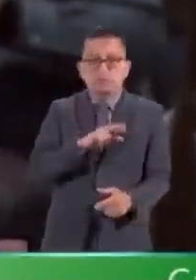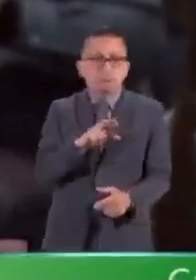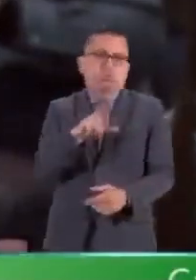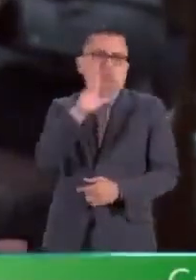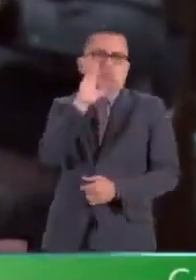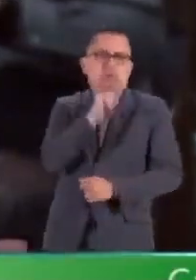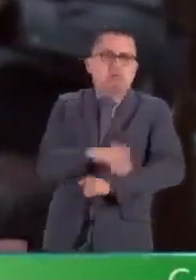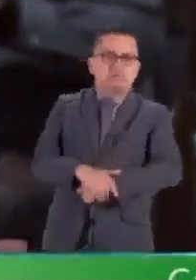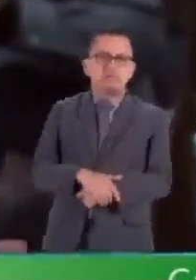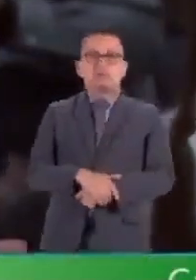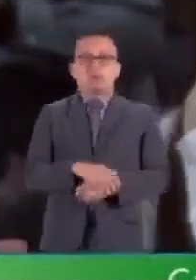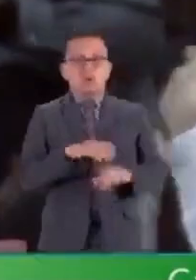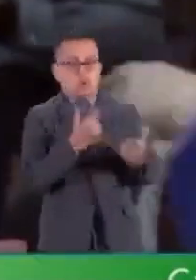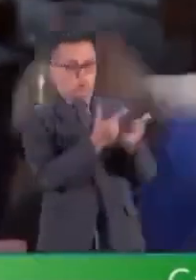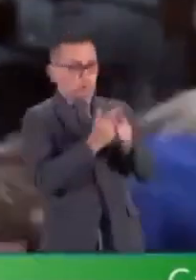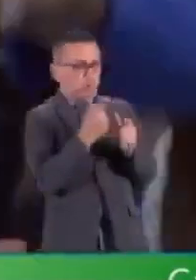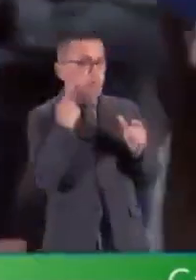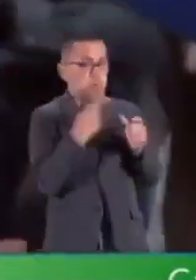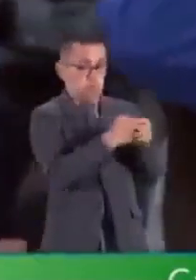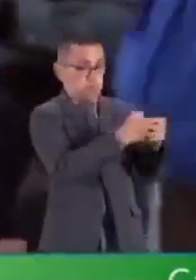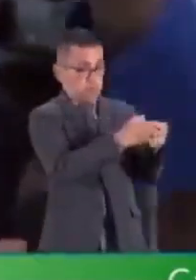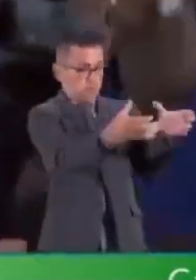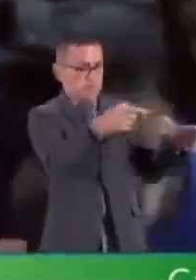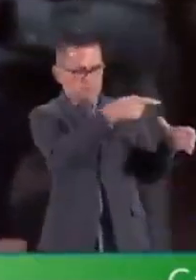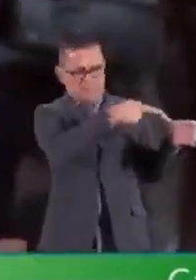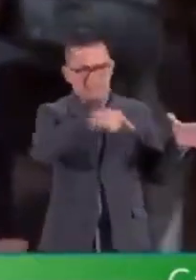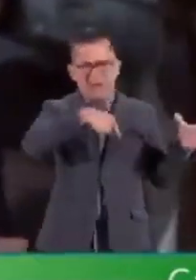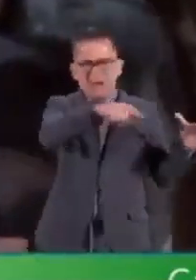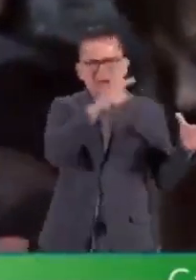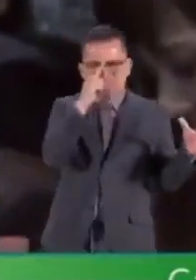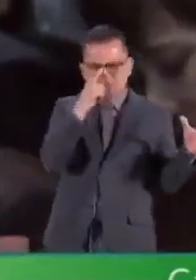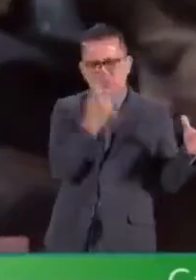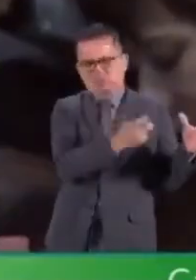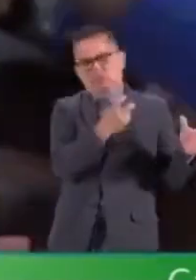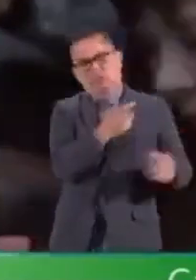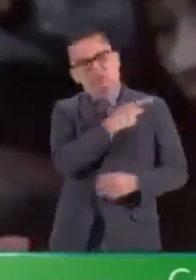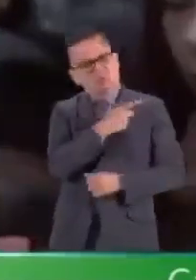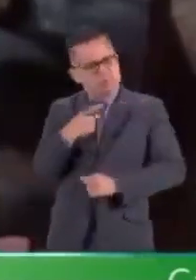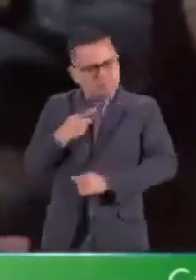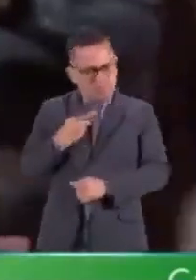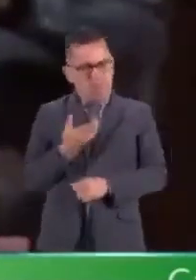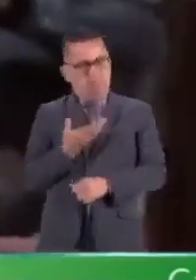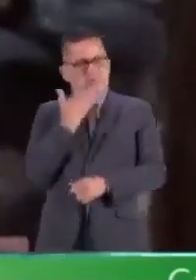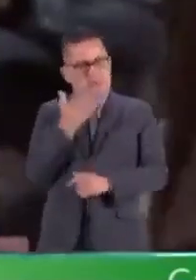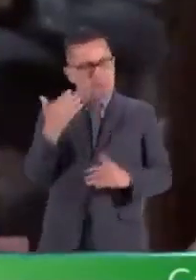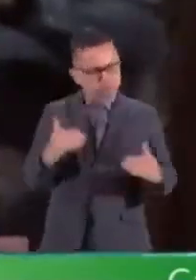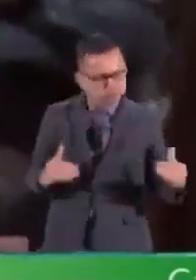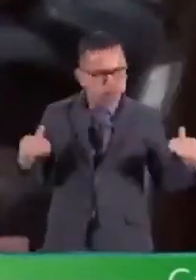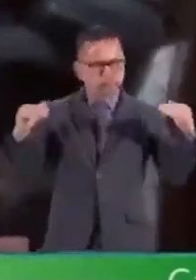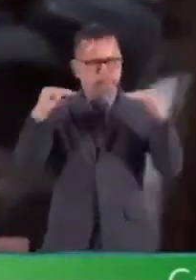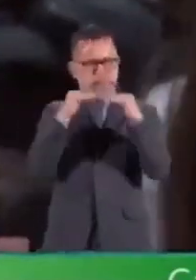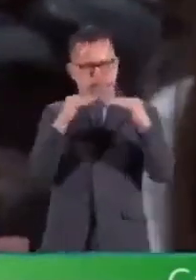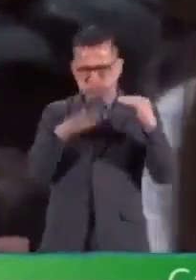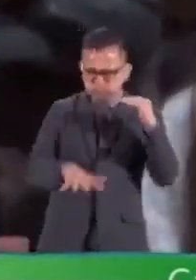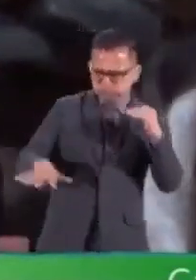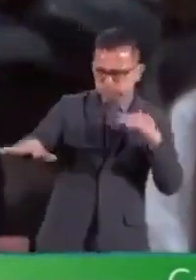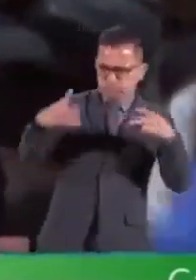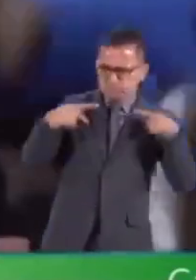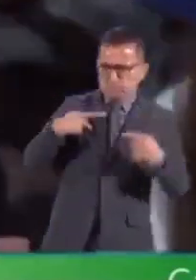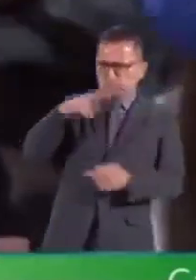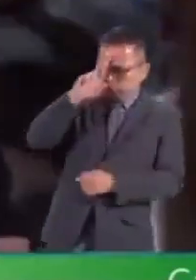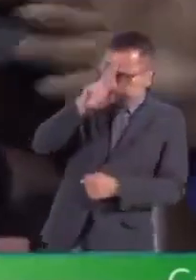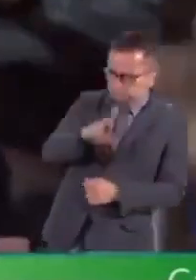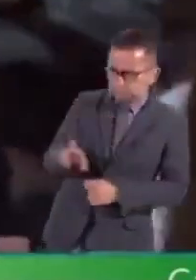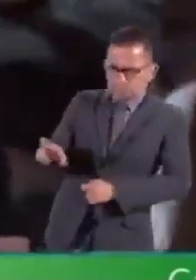que hoy los hizo gobierno es la que los obliga a actuar a las alturas de este pueblo que